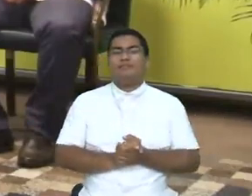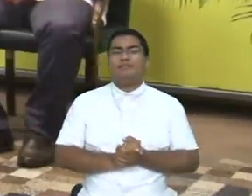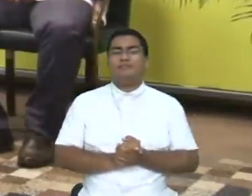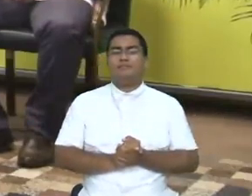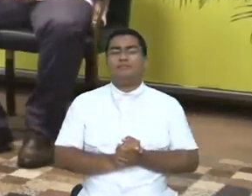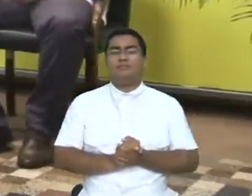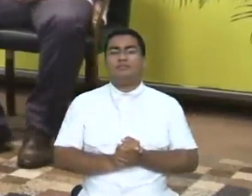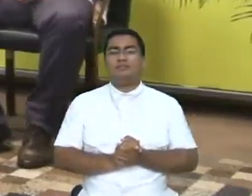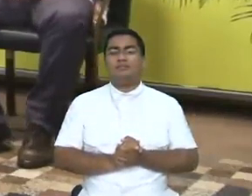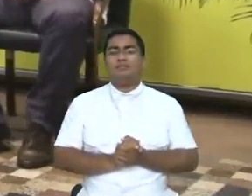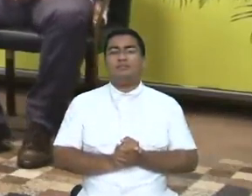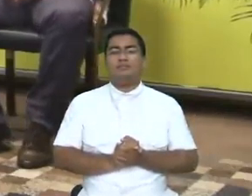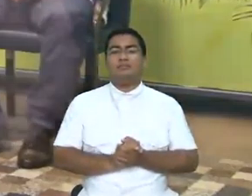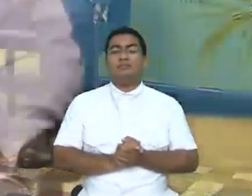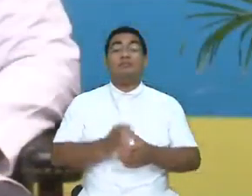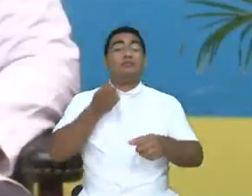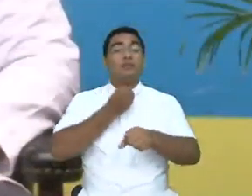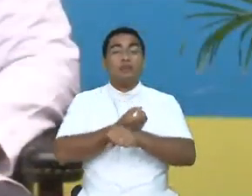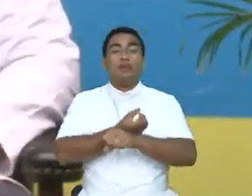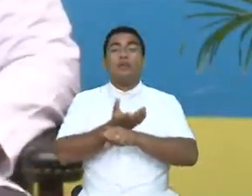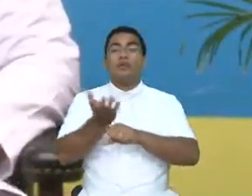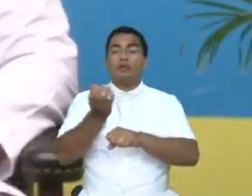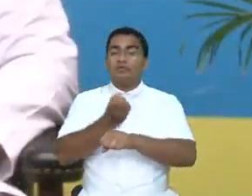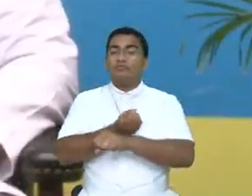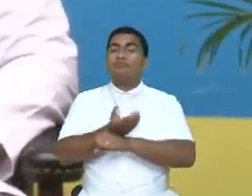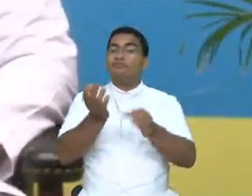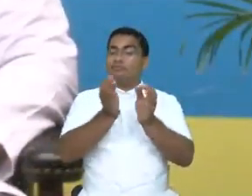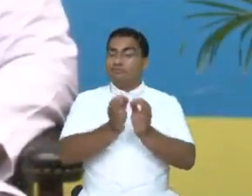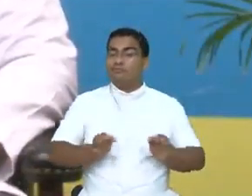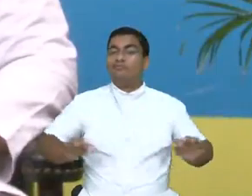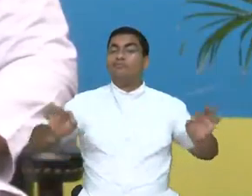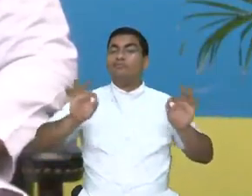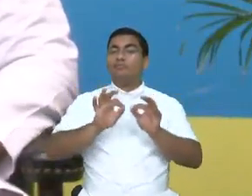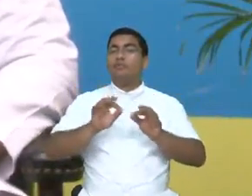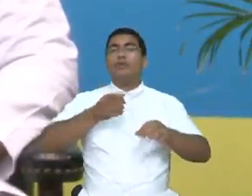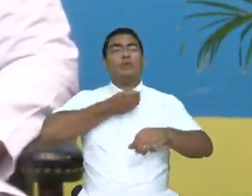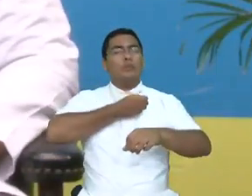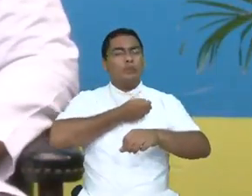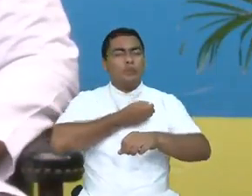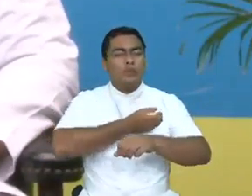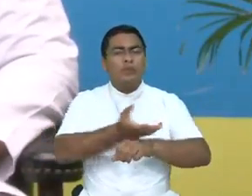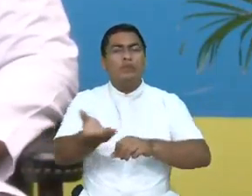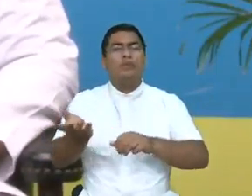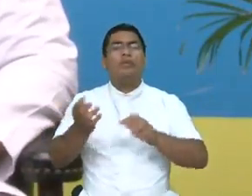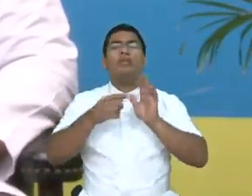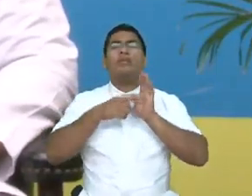de las cosas que siempre recomendamos a nuestros pacientes, porque lo que tratamos es de educarlo,